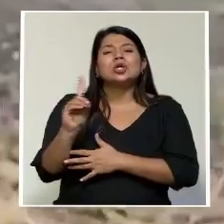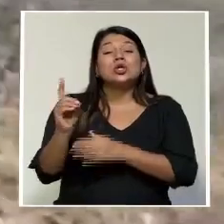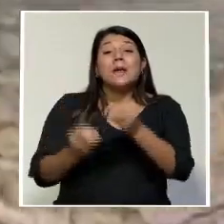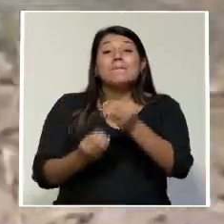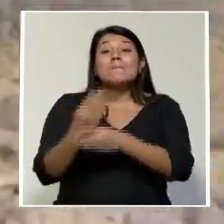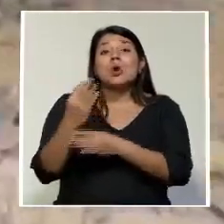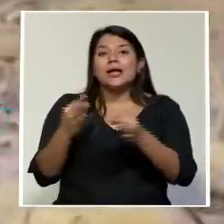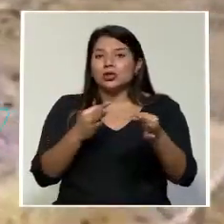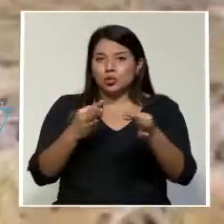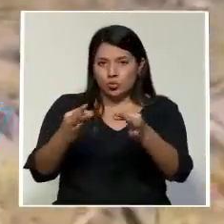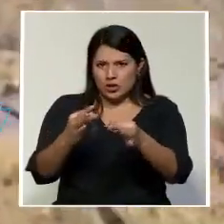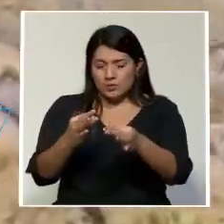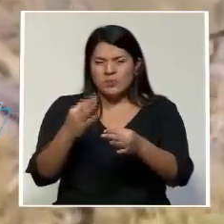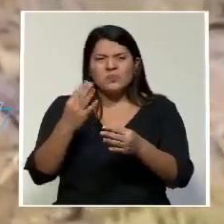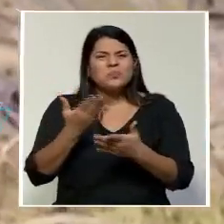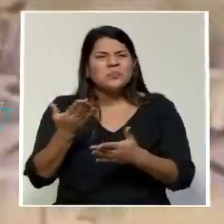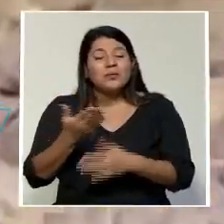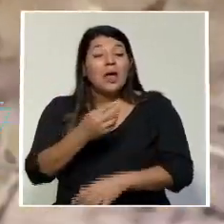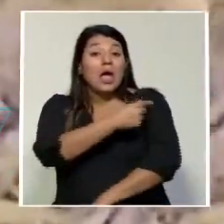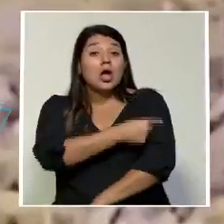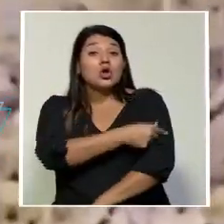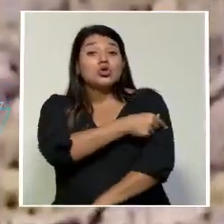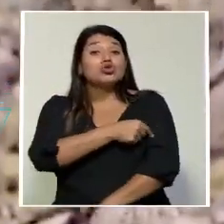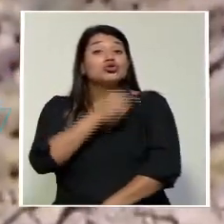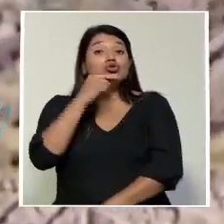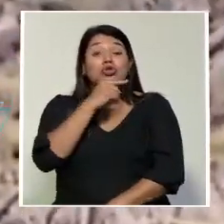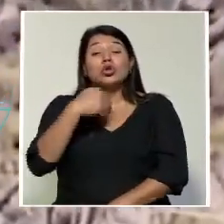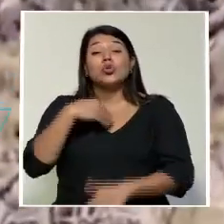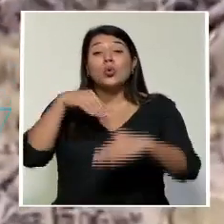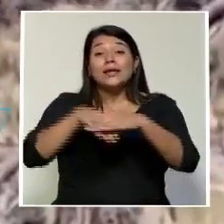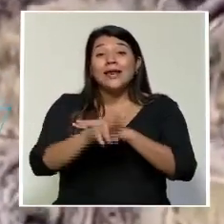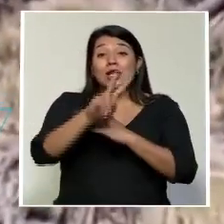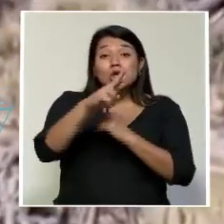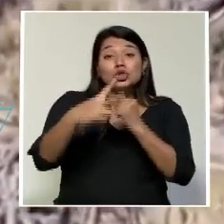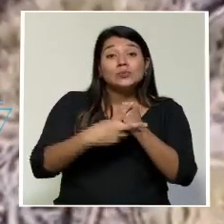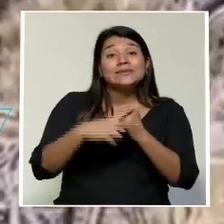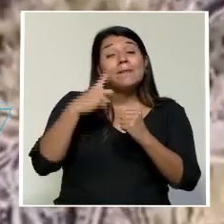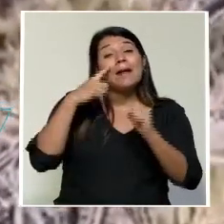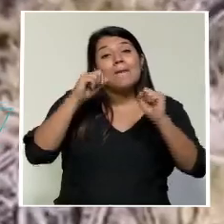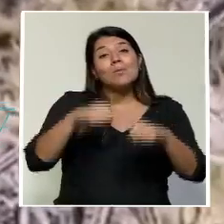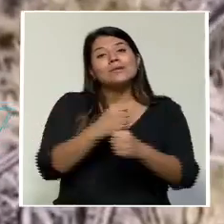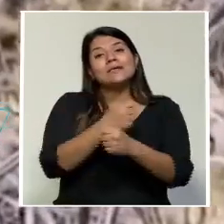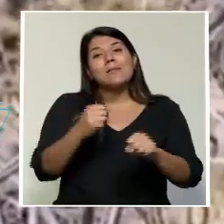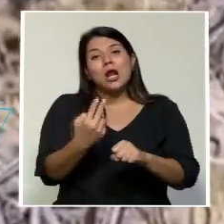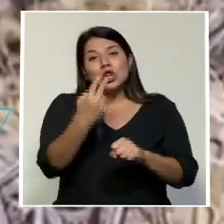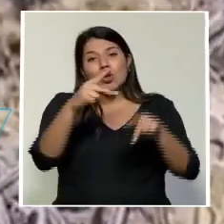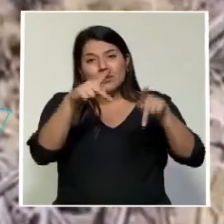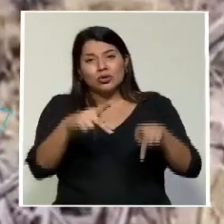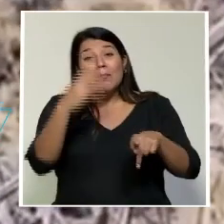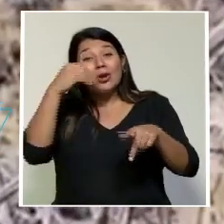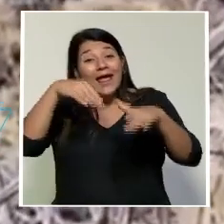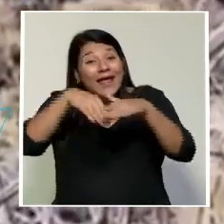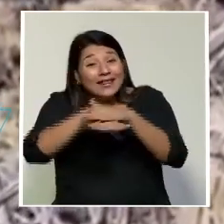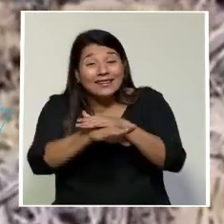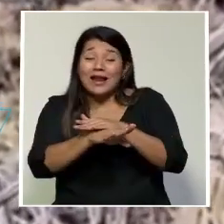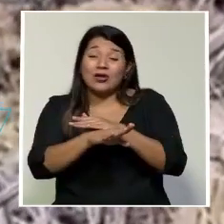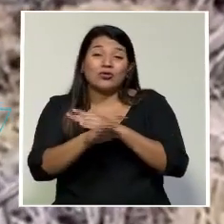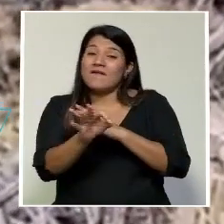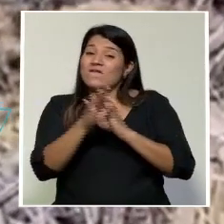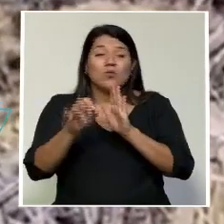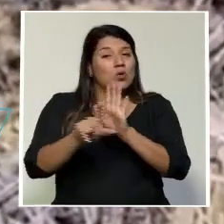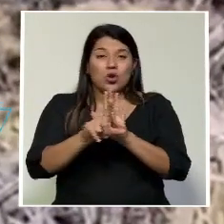cuando la Cruz Roja tuvo que ingresar en dos oportunidades para rescatar a dos personas que ingresaron de manera ilegal cerca del cráter por el costado